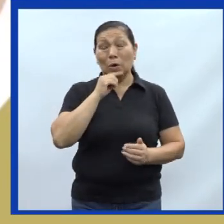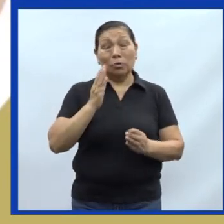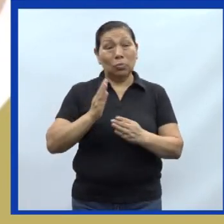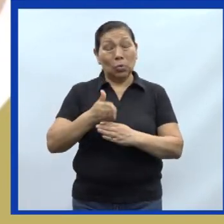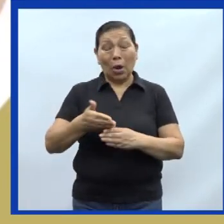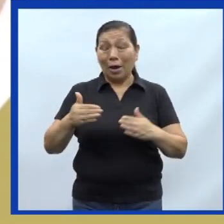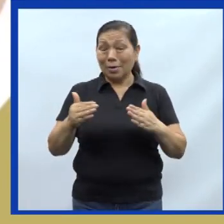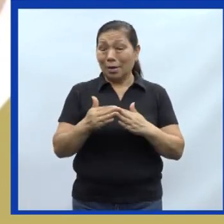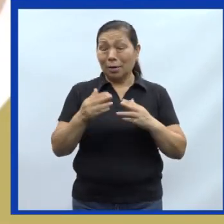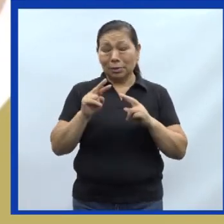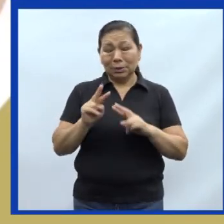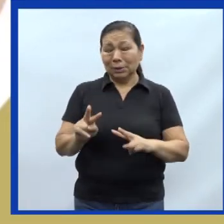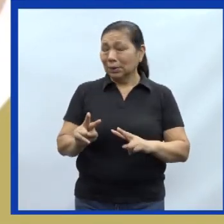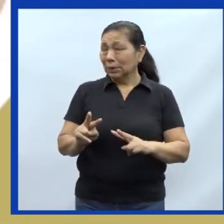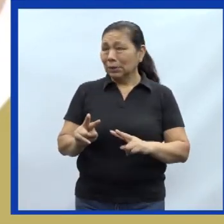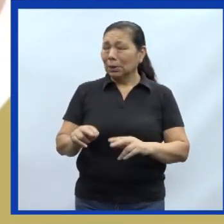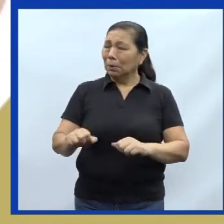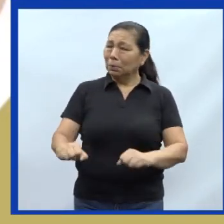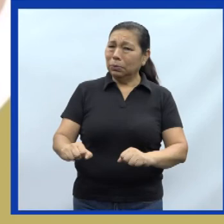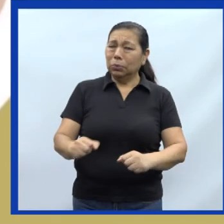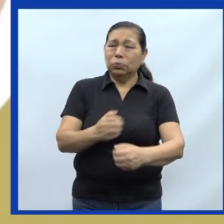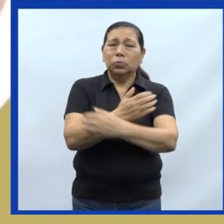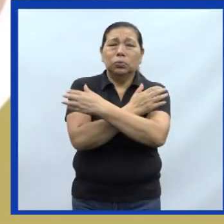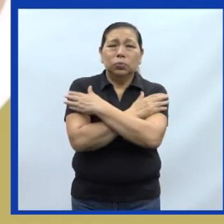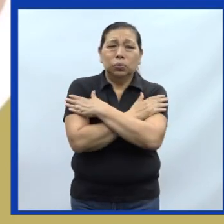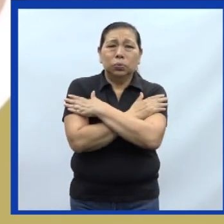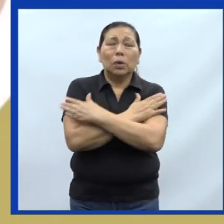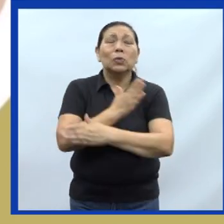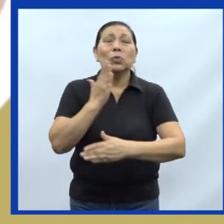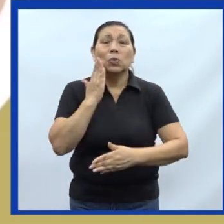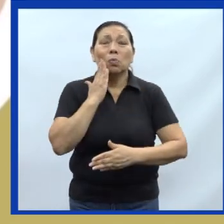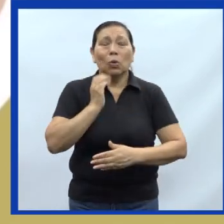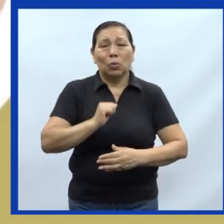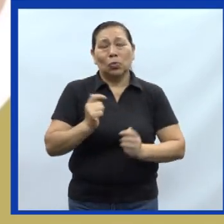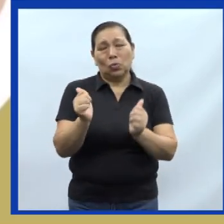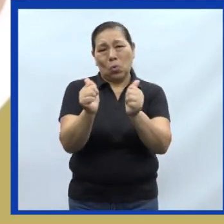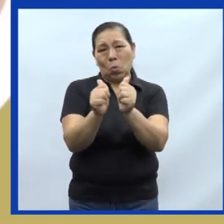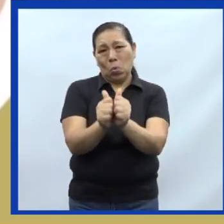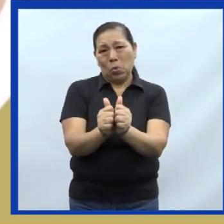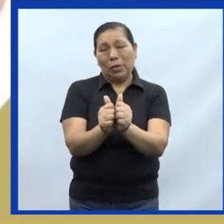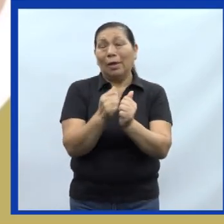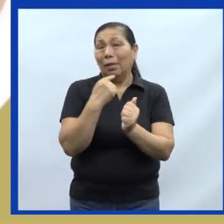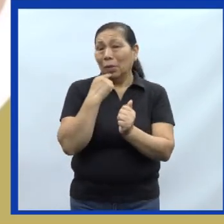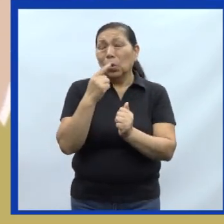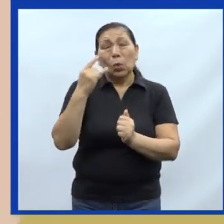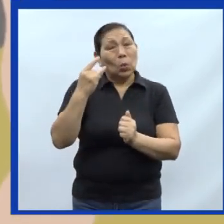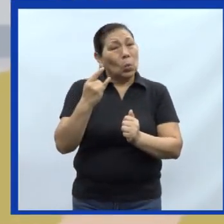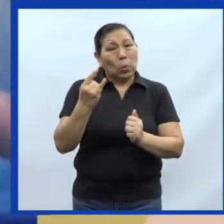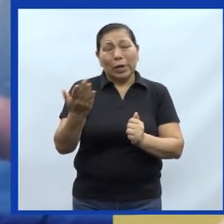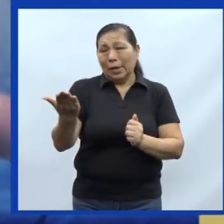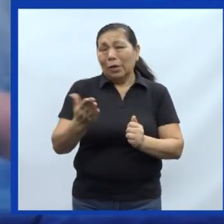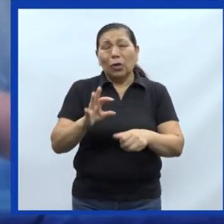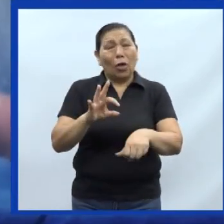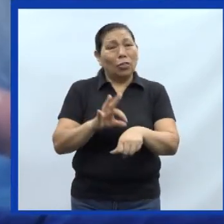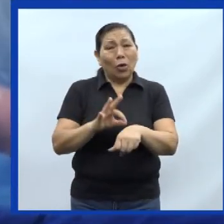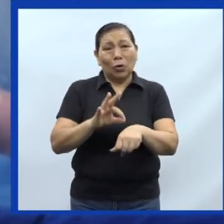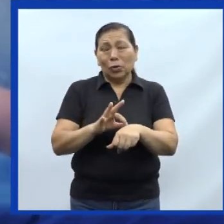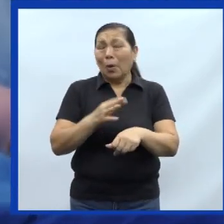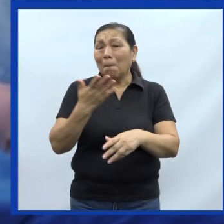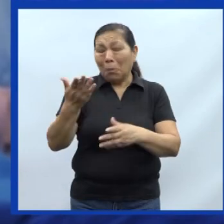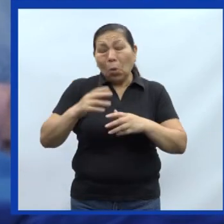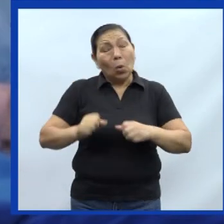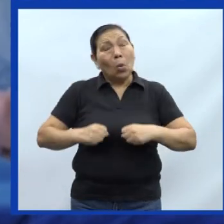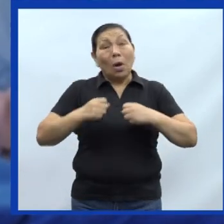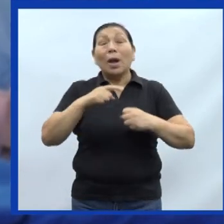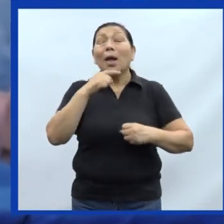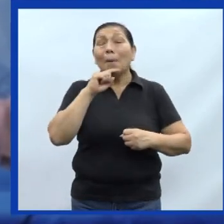a la casa y encontró inconscientes y abrazadas a su madre y a la niña. Tras alertar a emergencias, los médicos pudieron